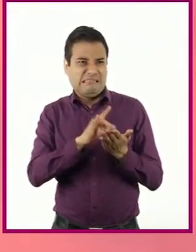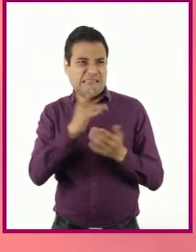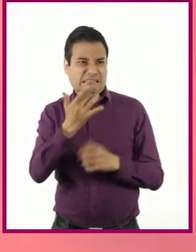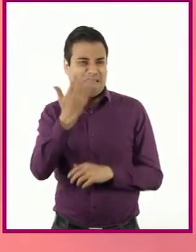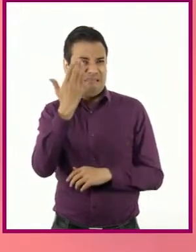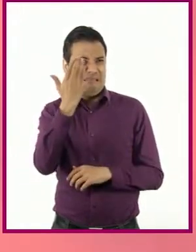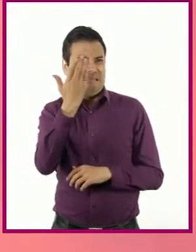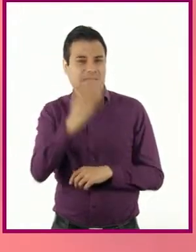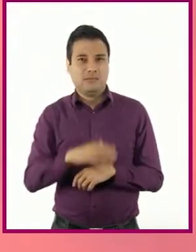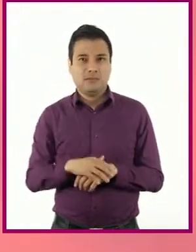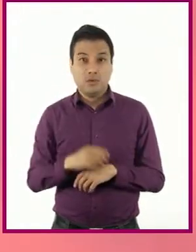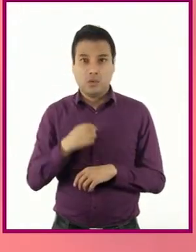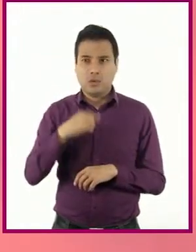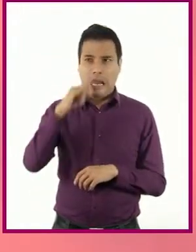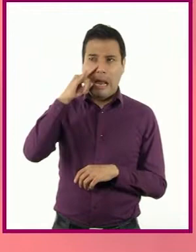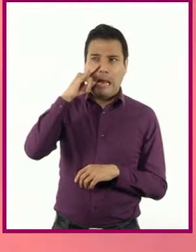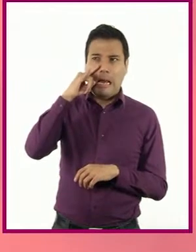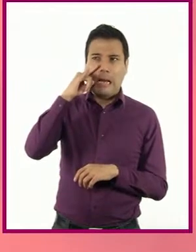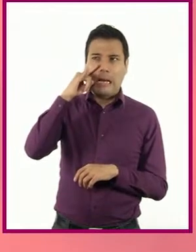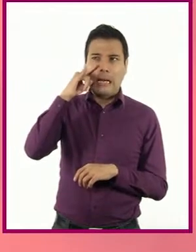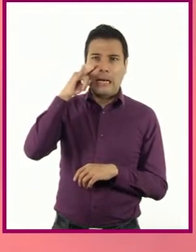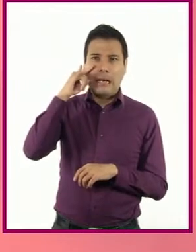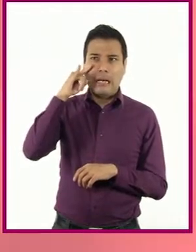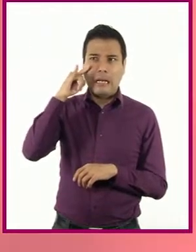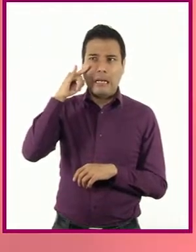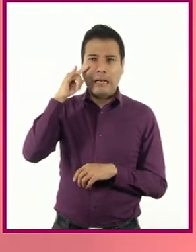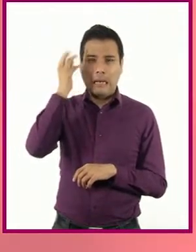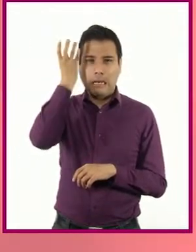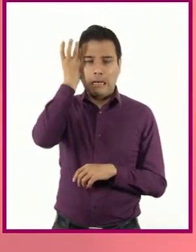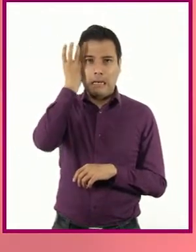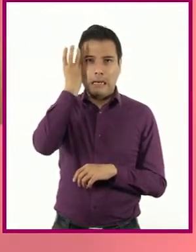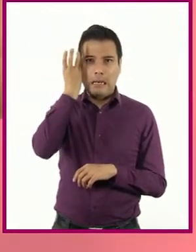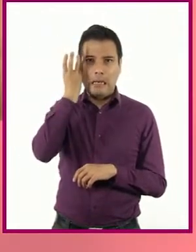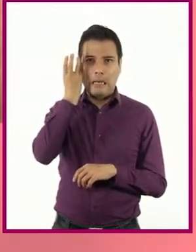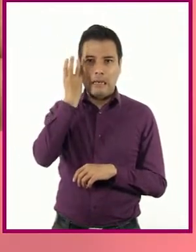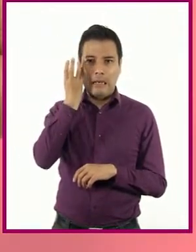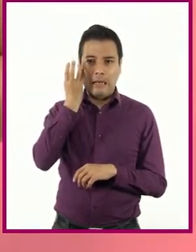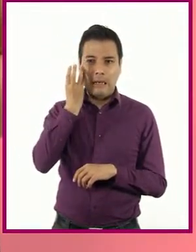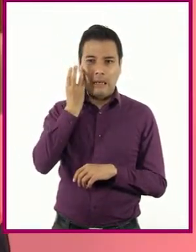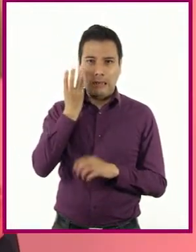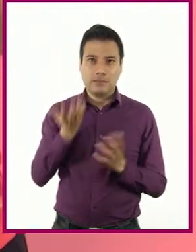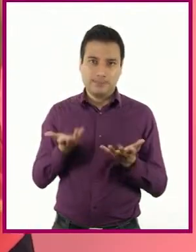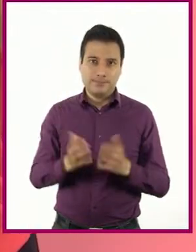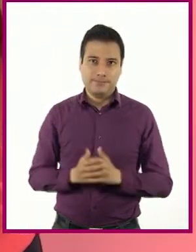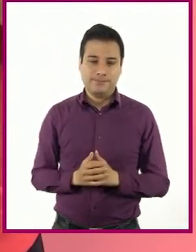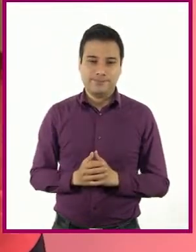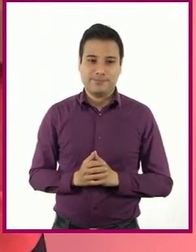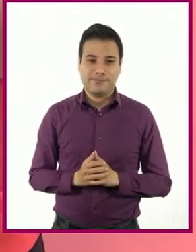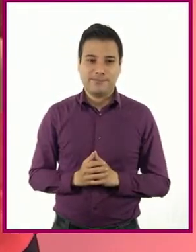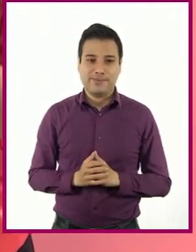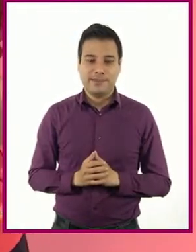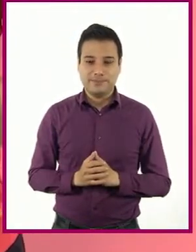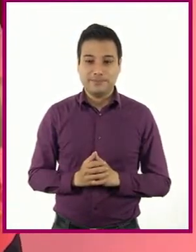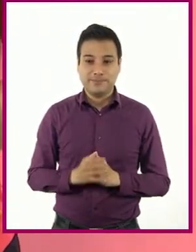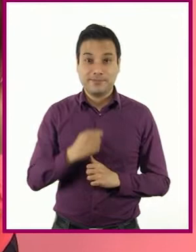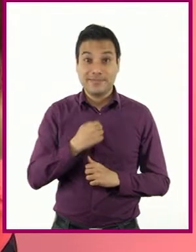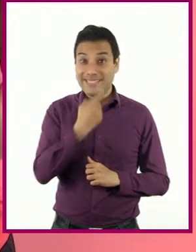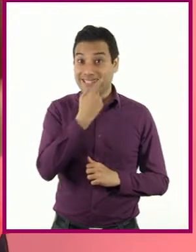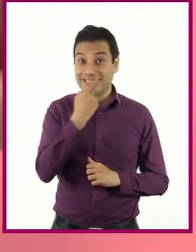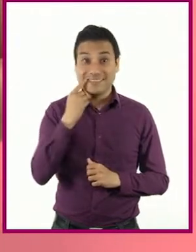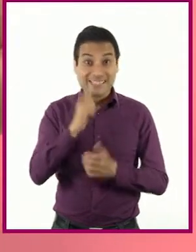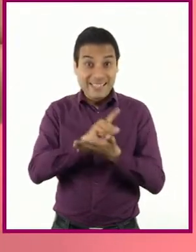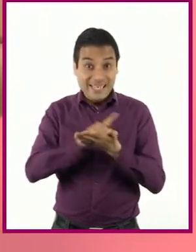me sentiría muy mal y además muy, pero muy apenado. Estoy de acuerdo contigo. Una dentadura limpia es